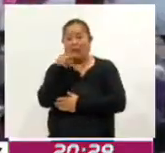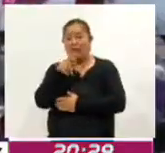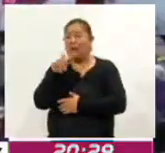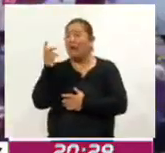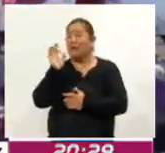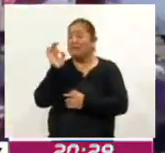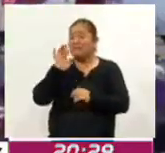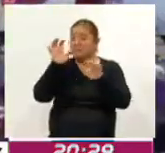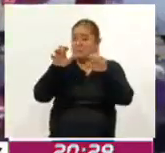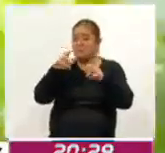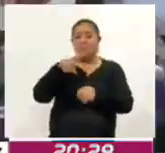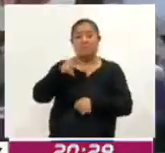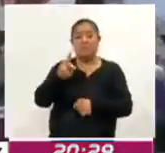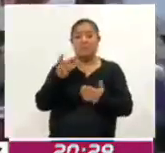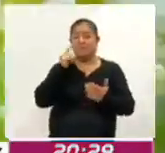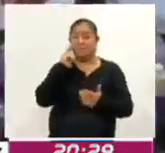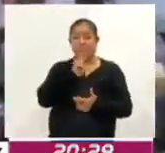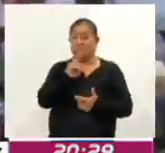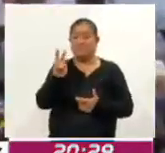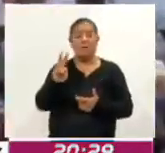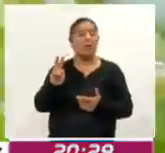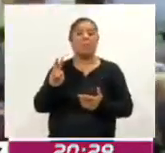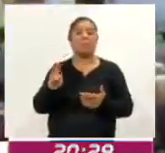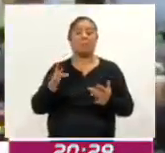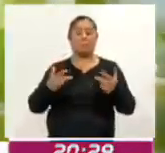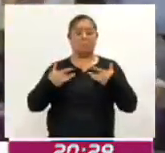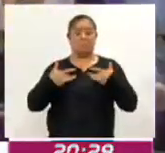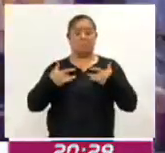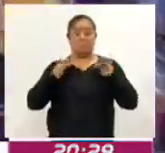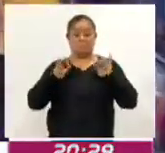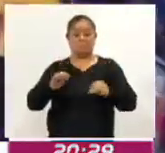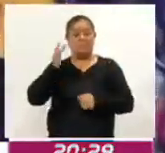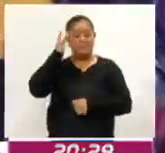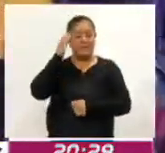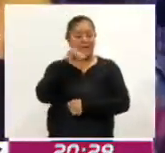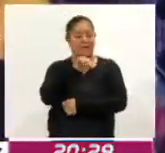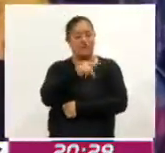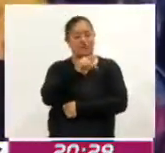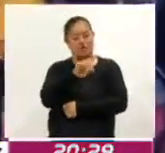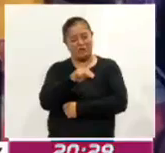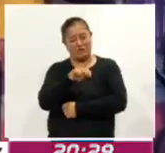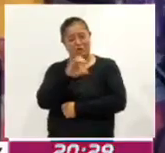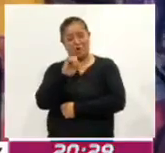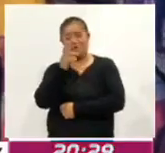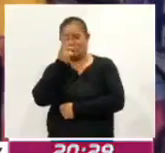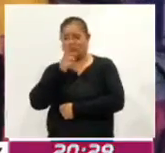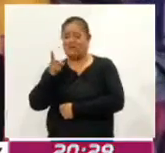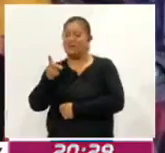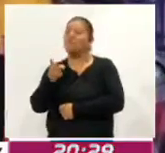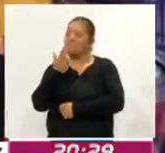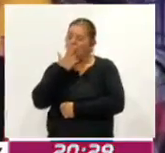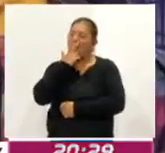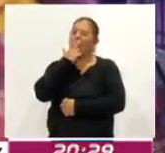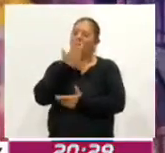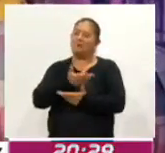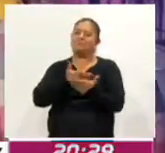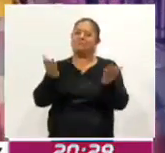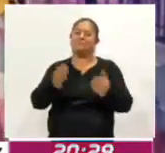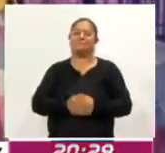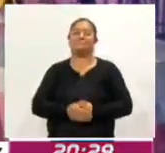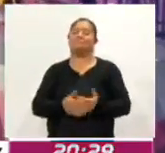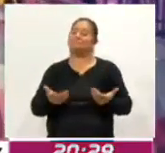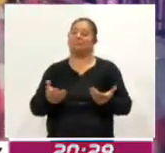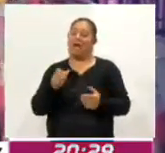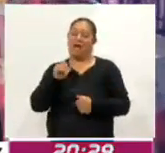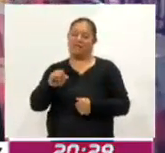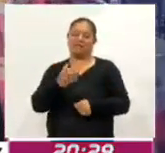mira, fue tan grande que hoy estamos disfrutando. Hoy San Antonio nos dijo que se disfrute este aniversario y que bueno, aquí con familia. Y